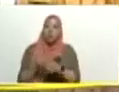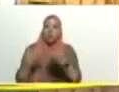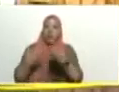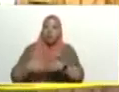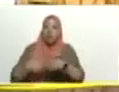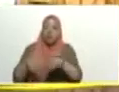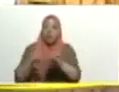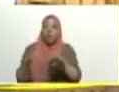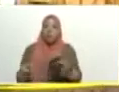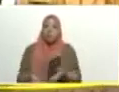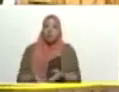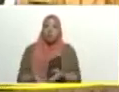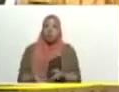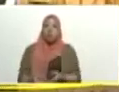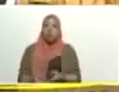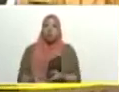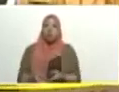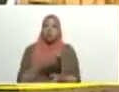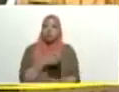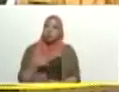del mundo que quieran invertir.